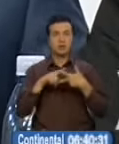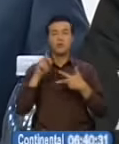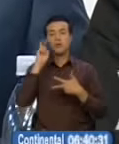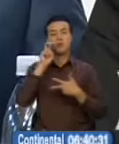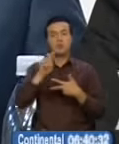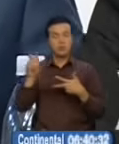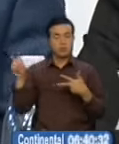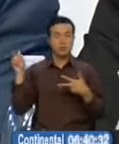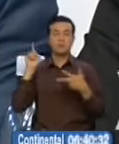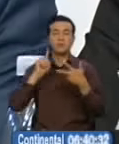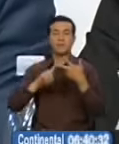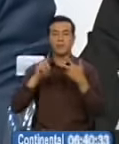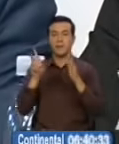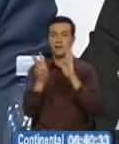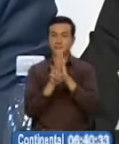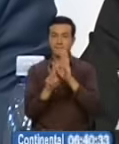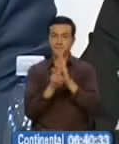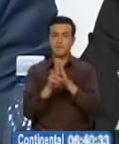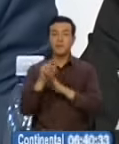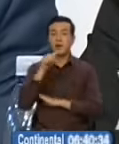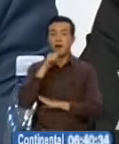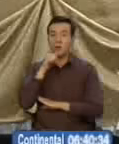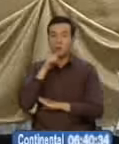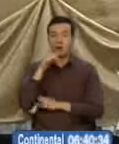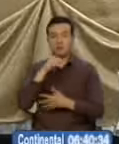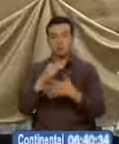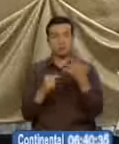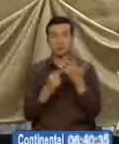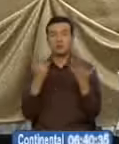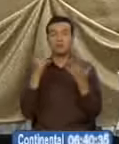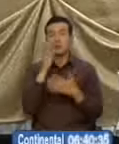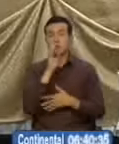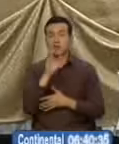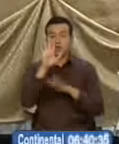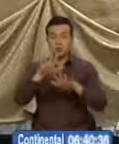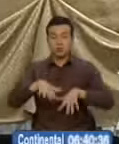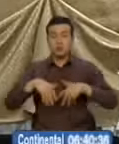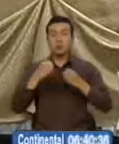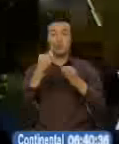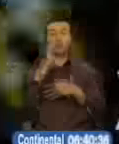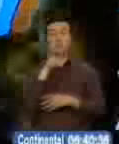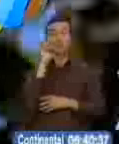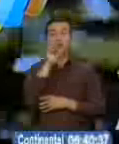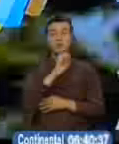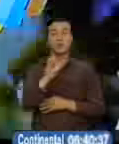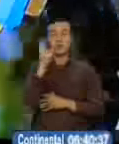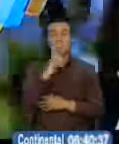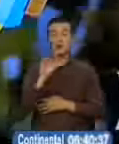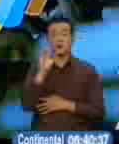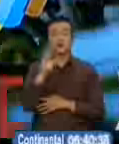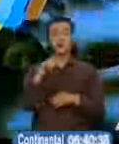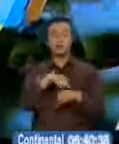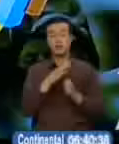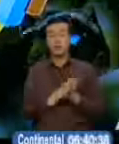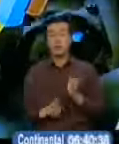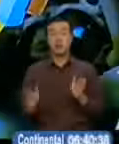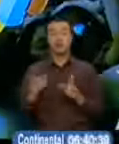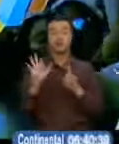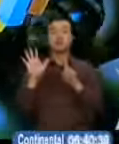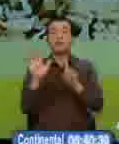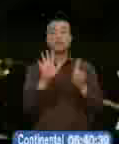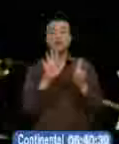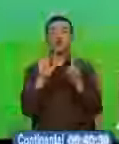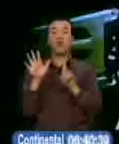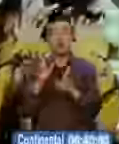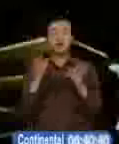turismo, vivienda y agua y saneamiento. El concierto reunirá a un promedio de 50 artistas y tendrá una duración de 6 horas.